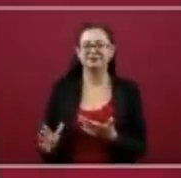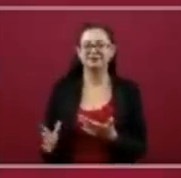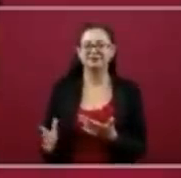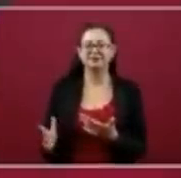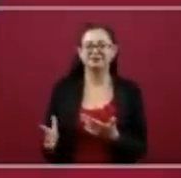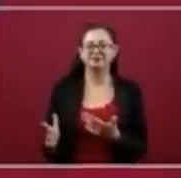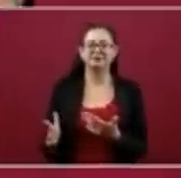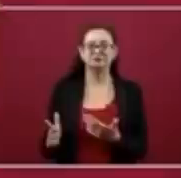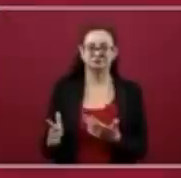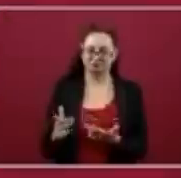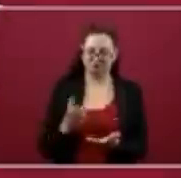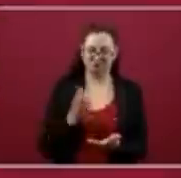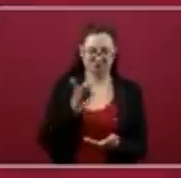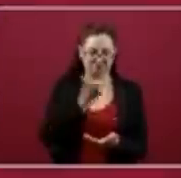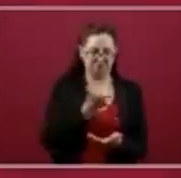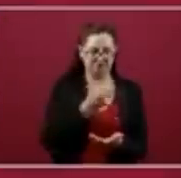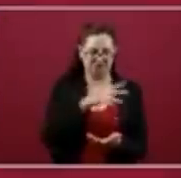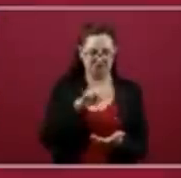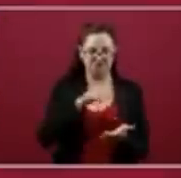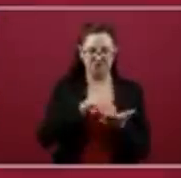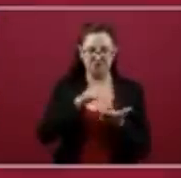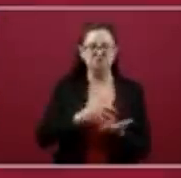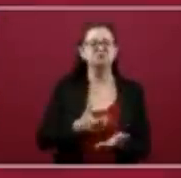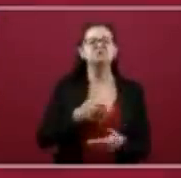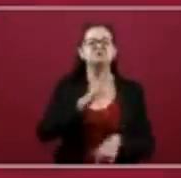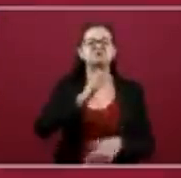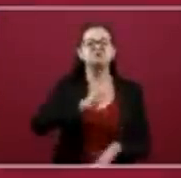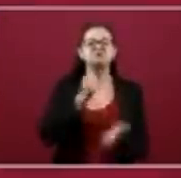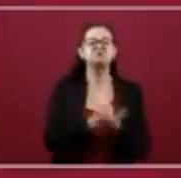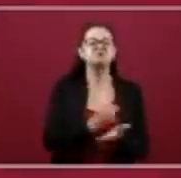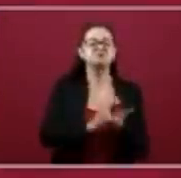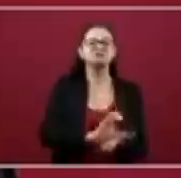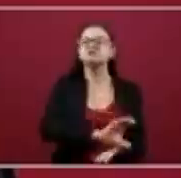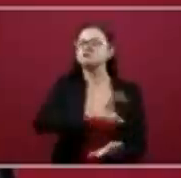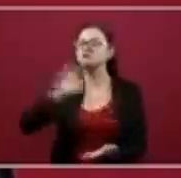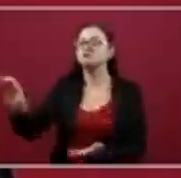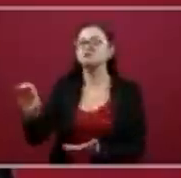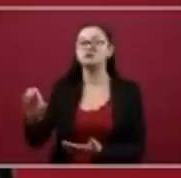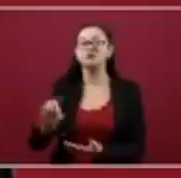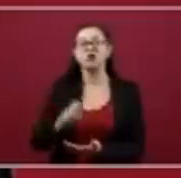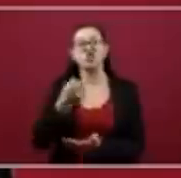otra cantidad igual para rehabilitarla.